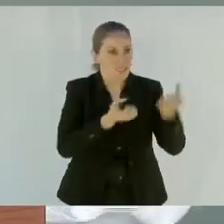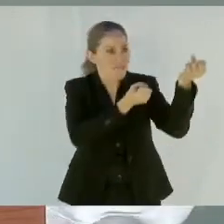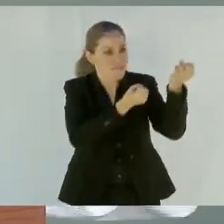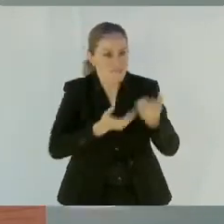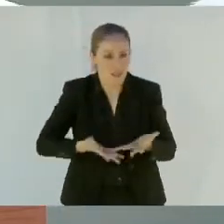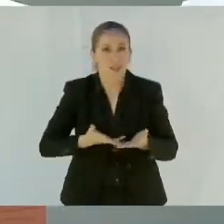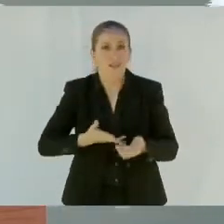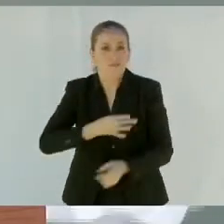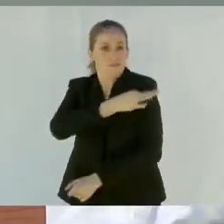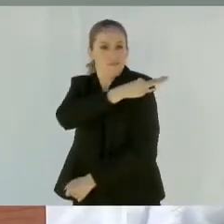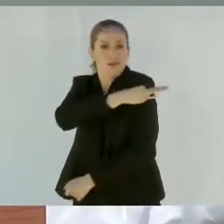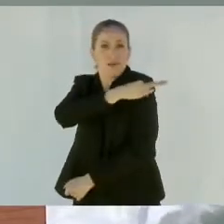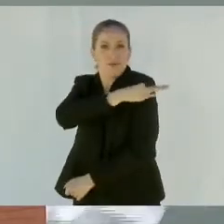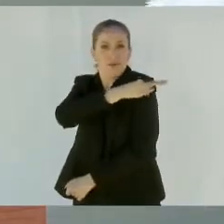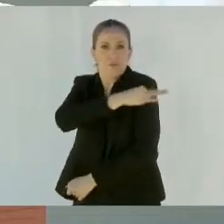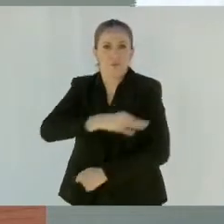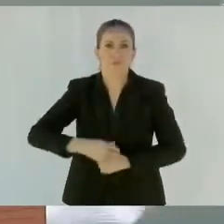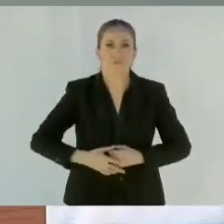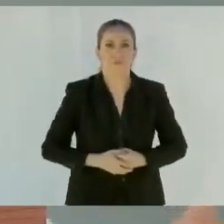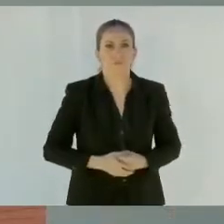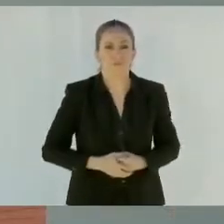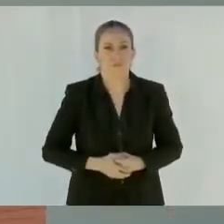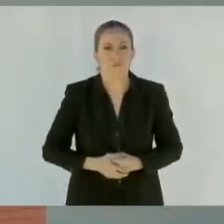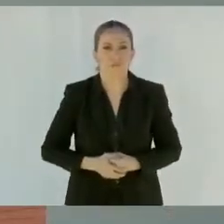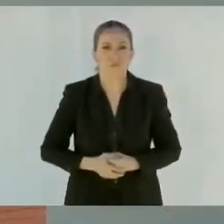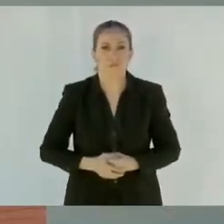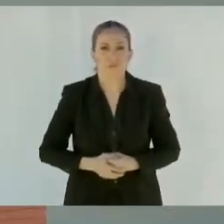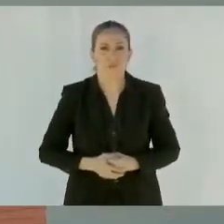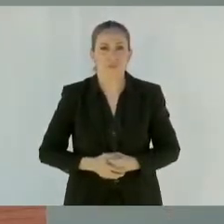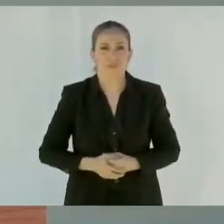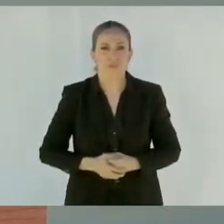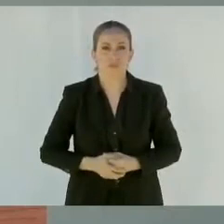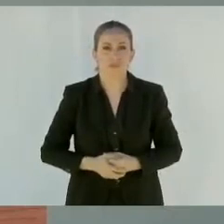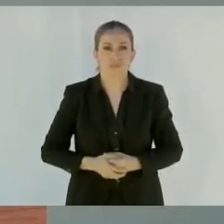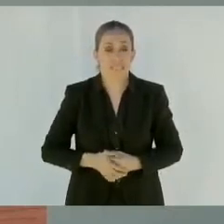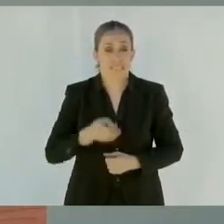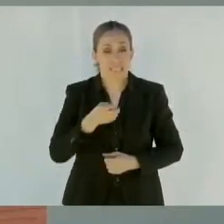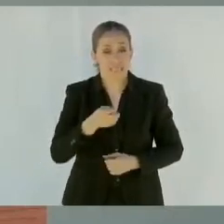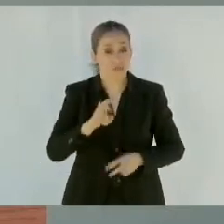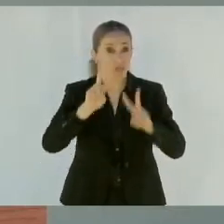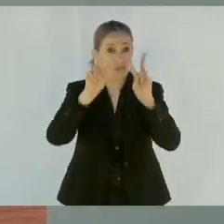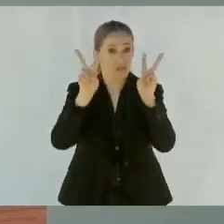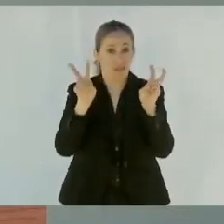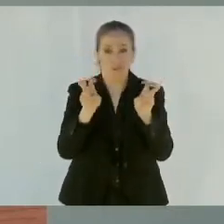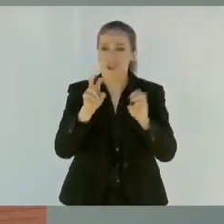porque no es un asunto sencillo.